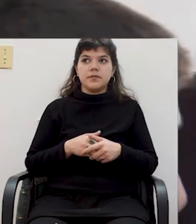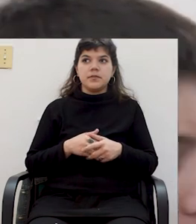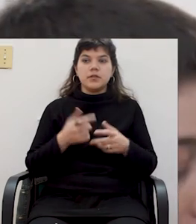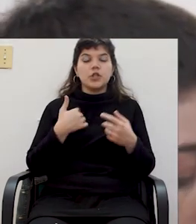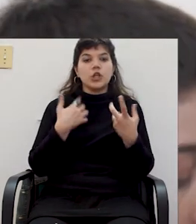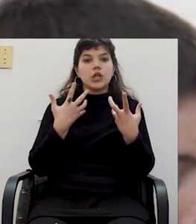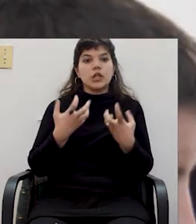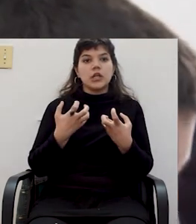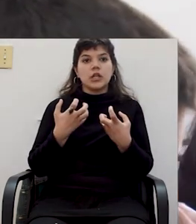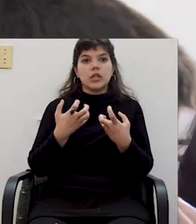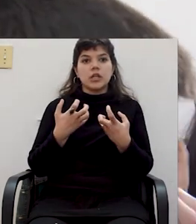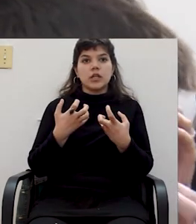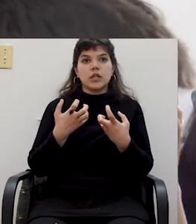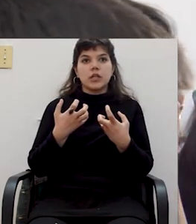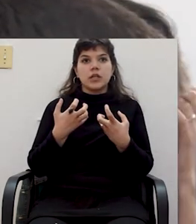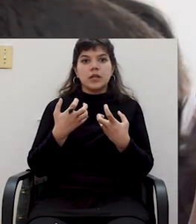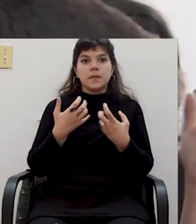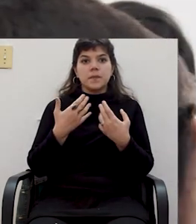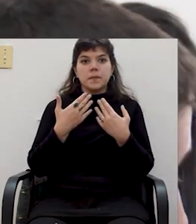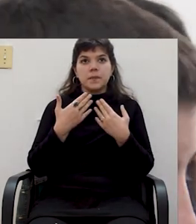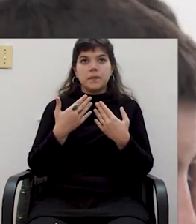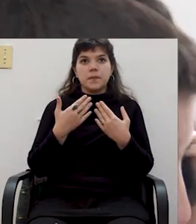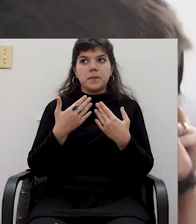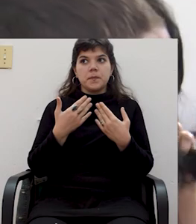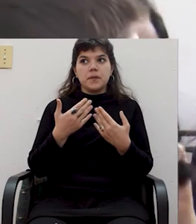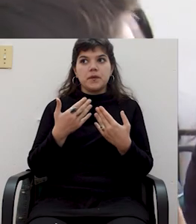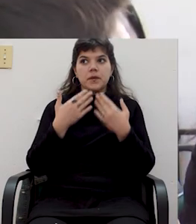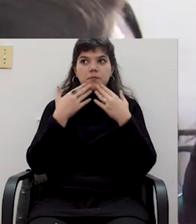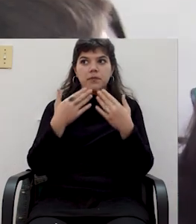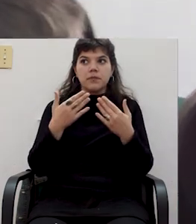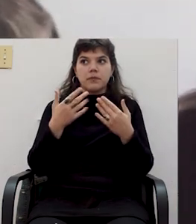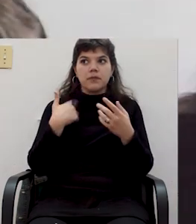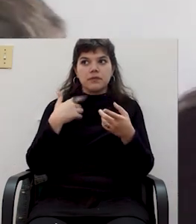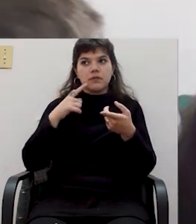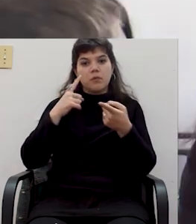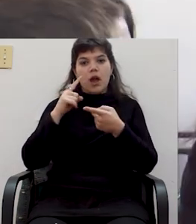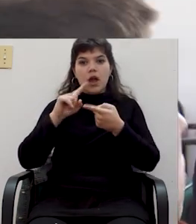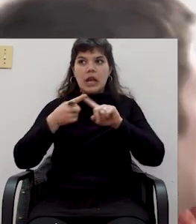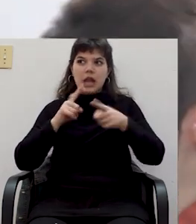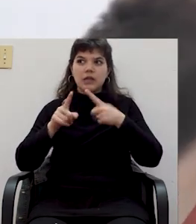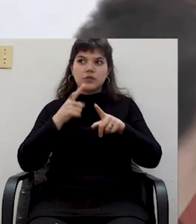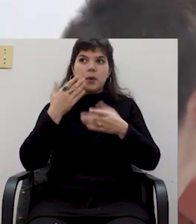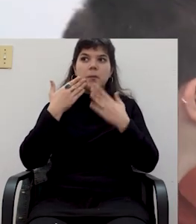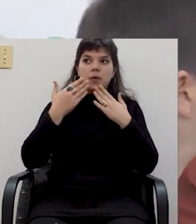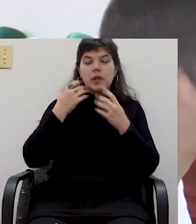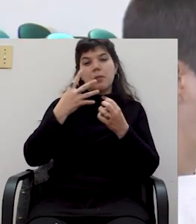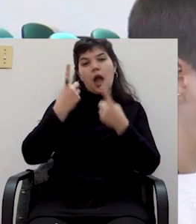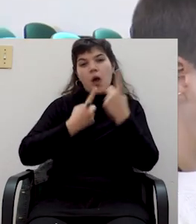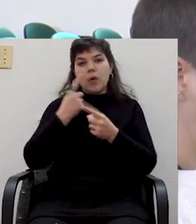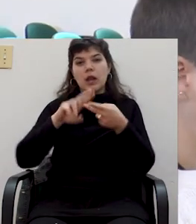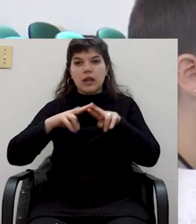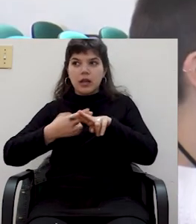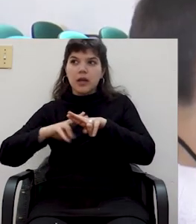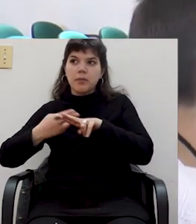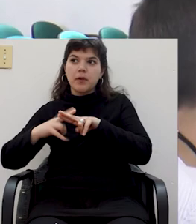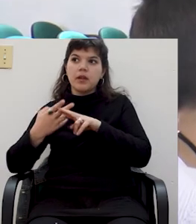No, quizás lo que estaban viendo hicimos una. Nos fuimos nucleando las preguntas con muchas energías y demás.